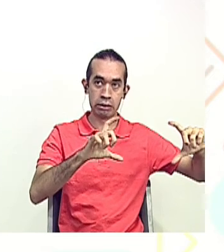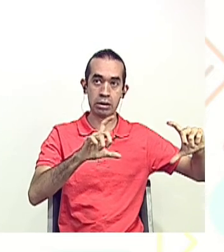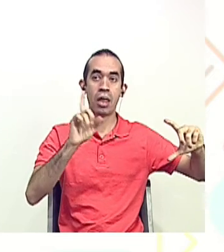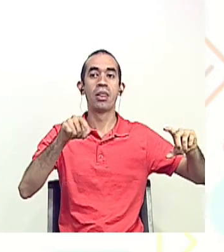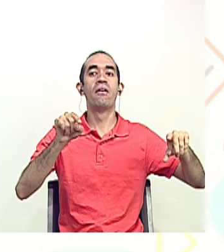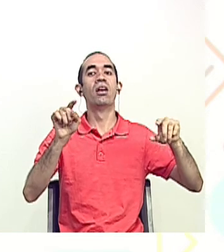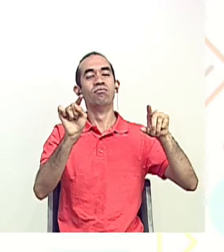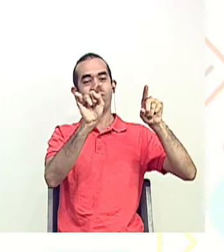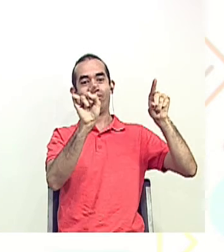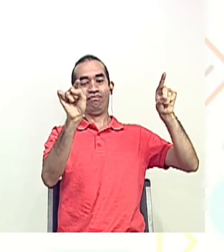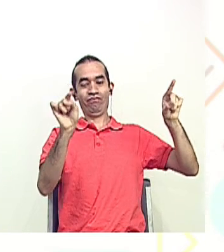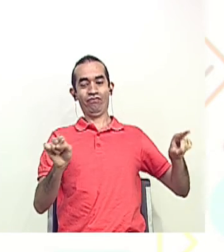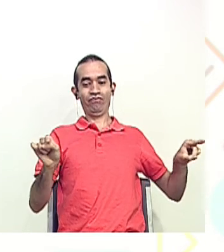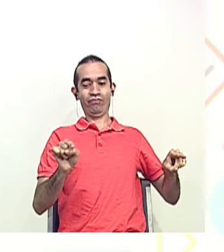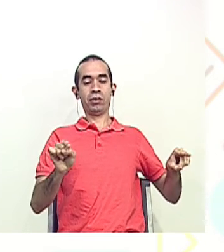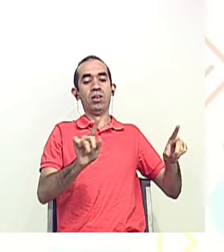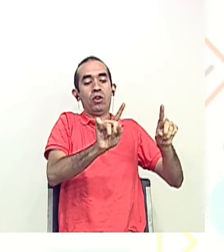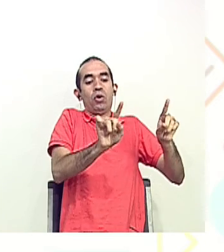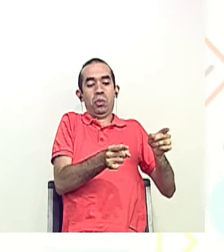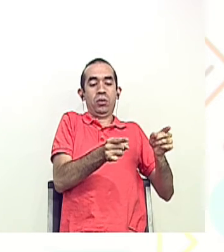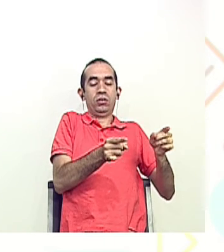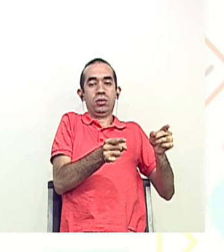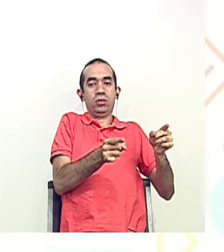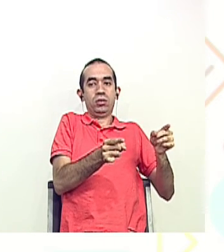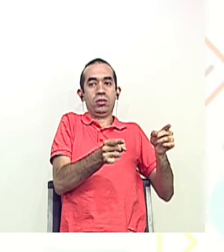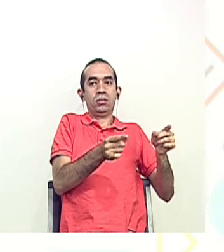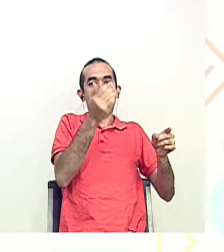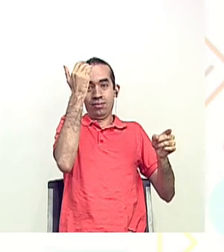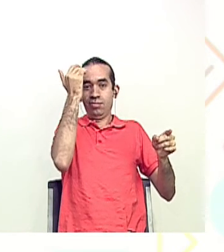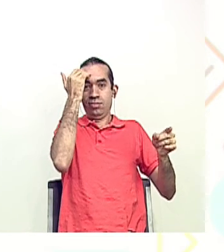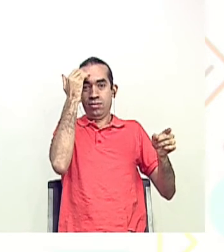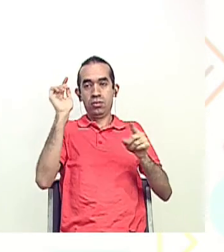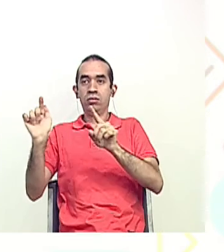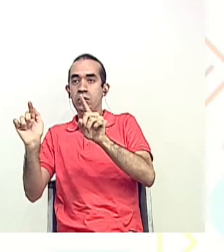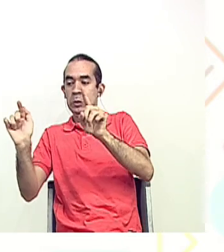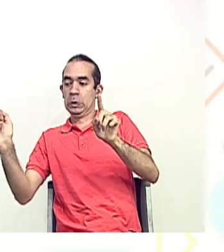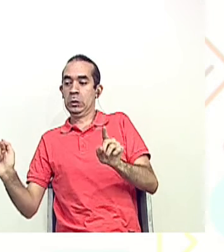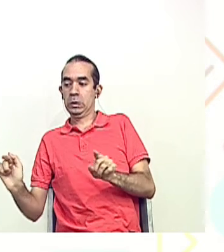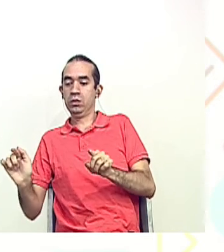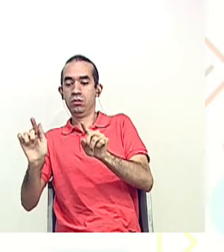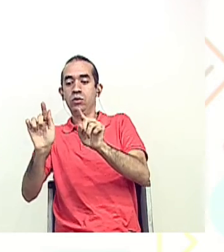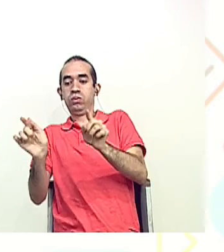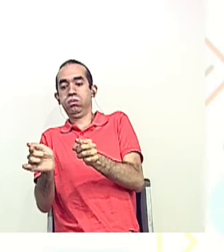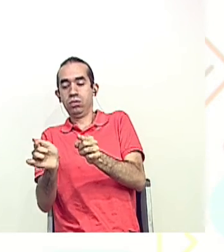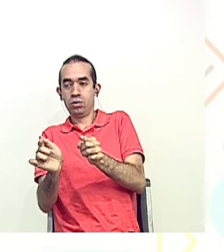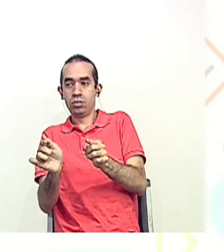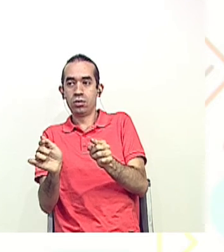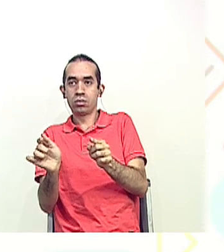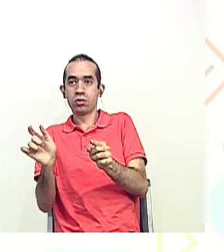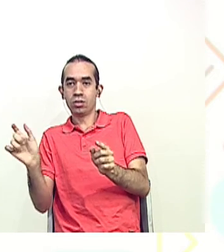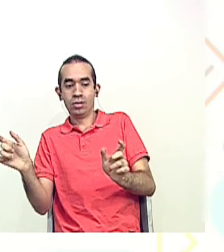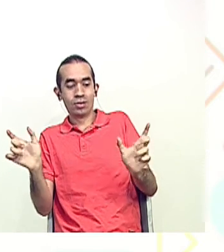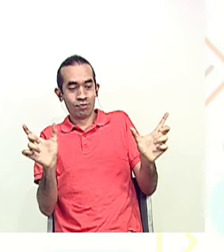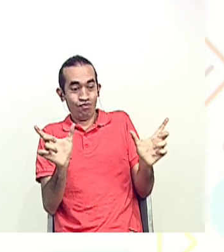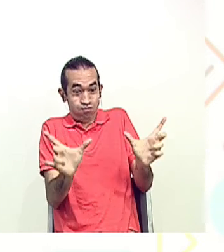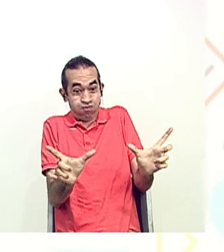paréntesis cuadrados para indicar la suma y la resta de los factores.